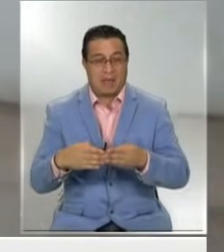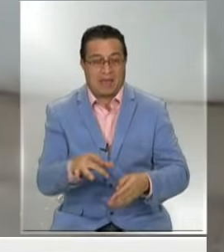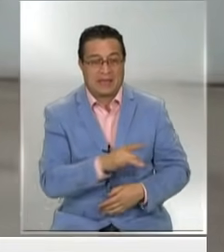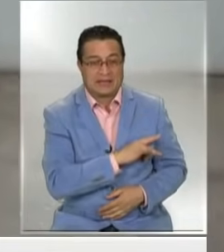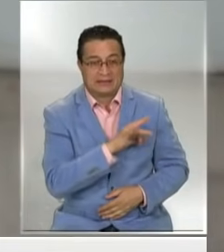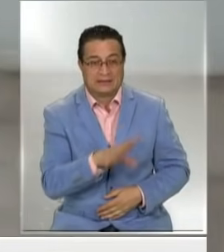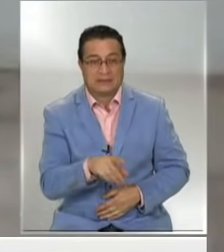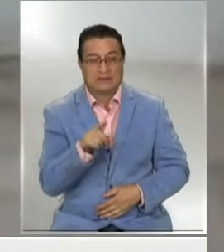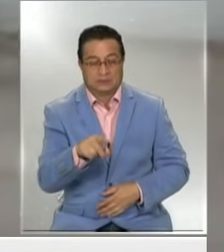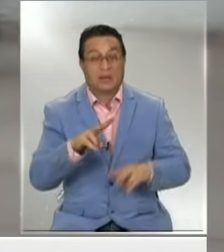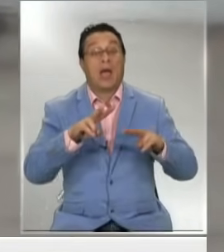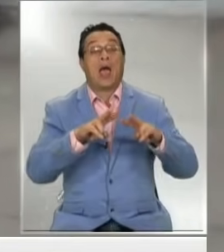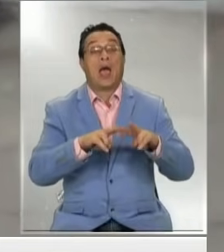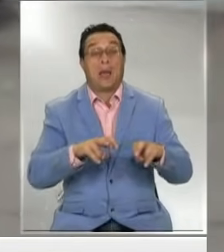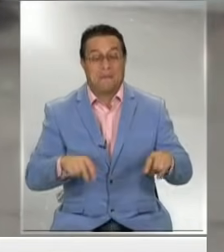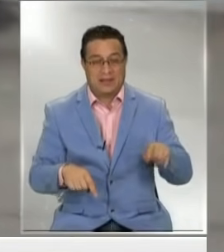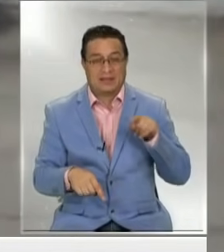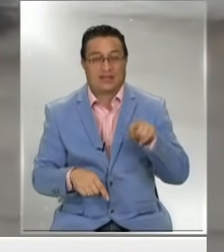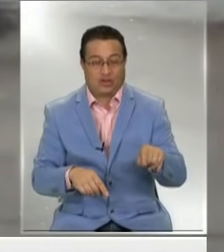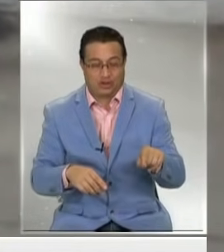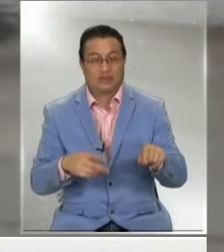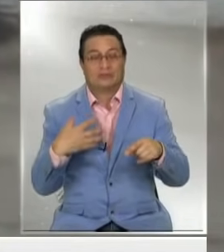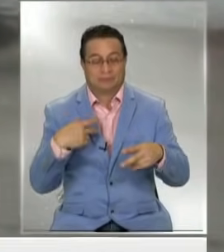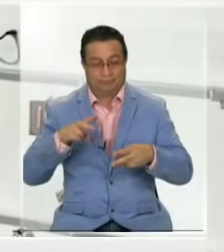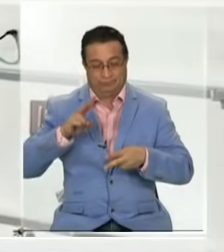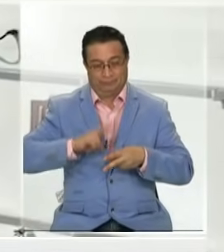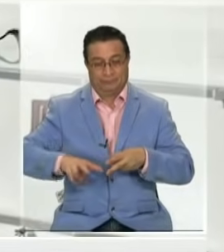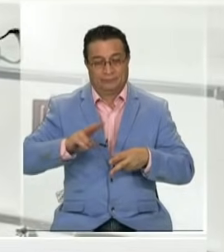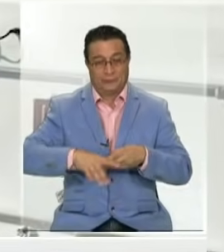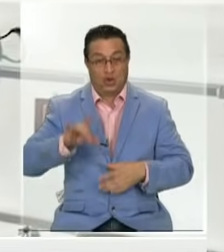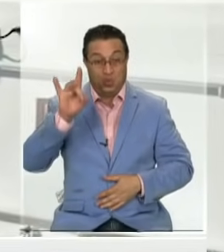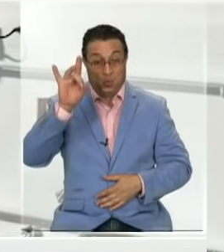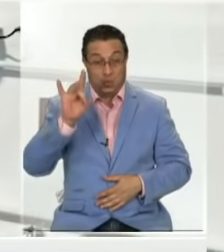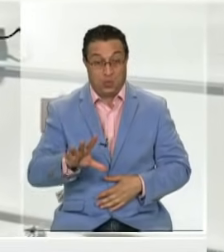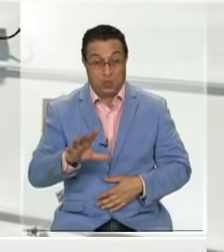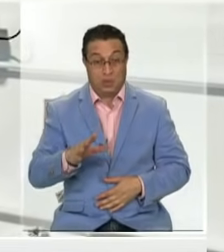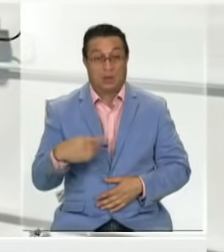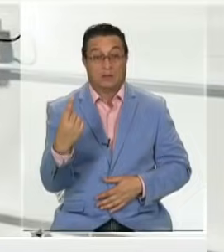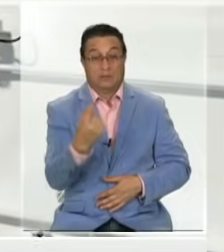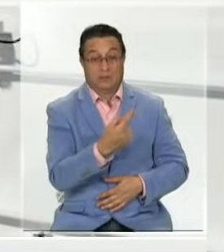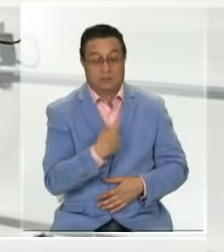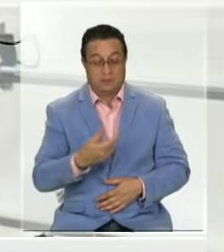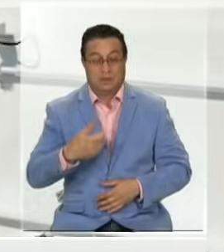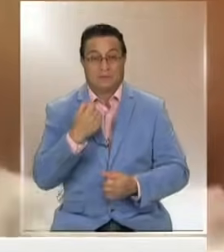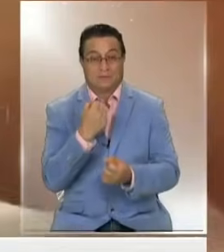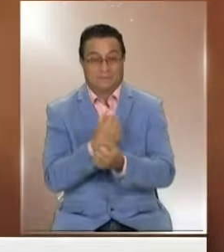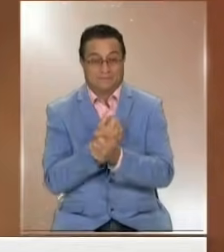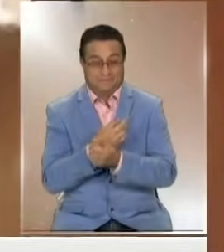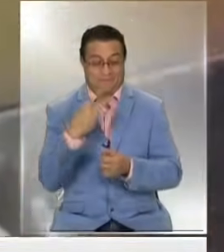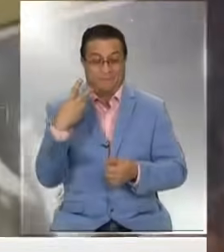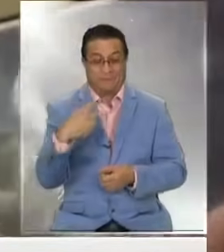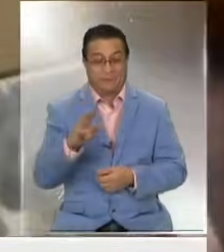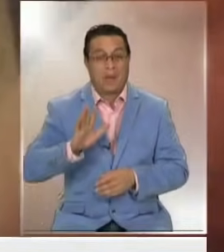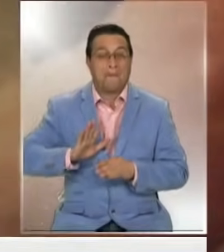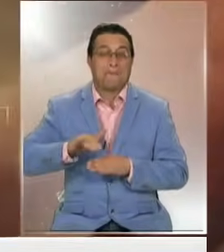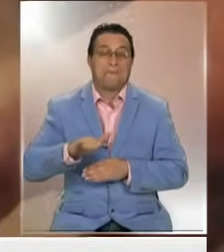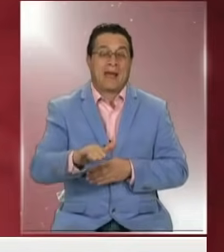como consecuencia de una investigación realizada únicamente por medios de la Policía Marítima.